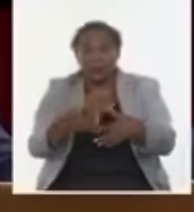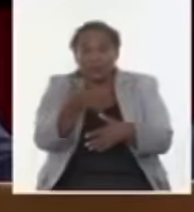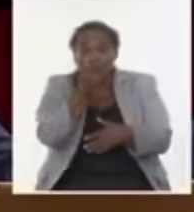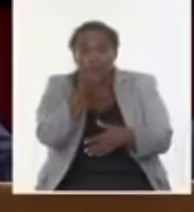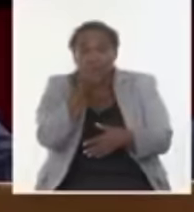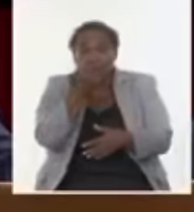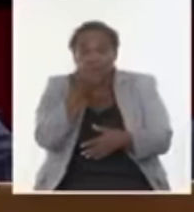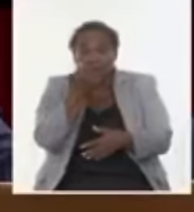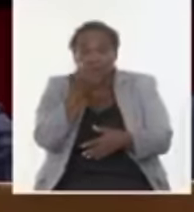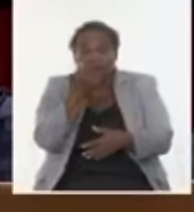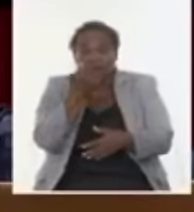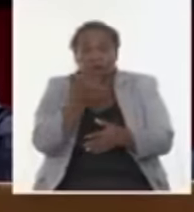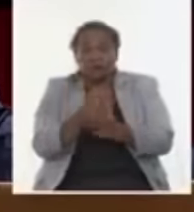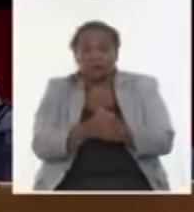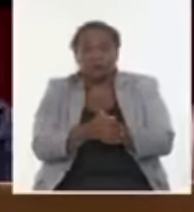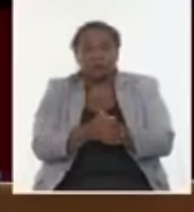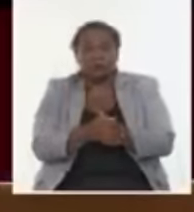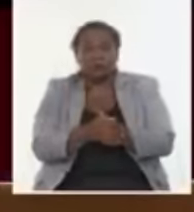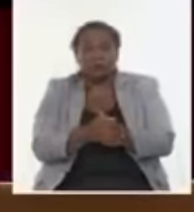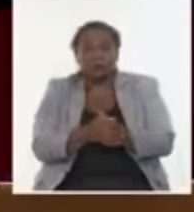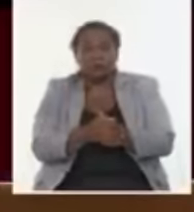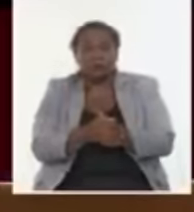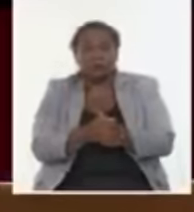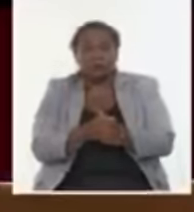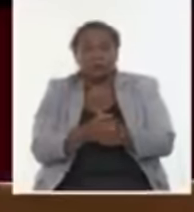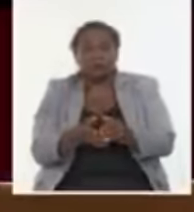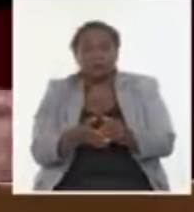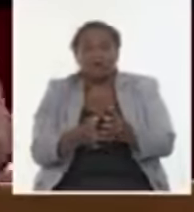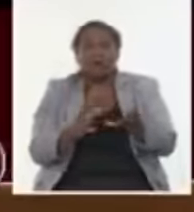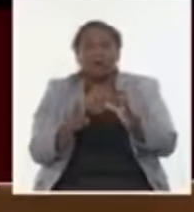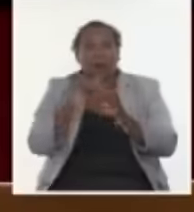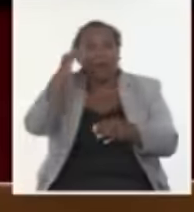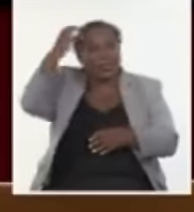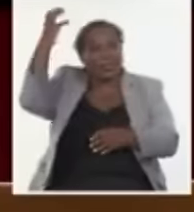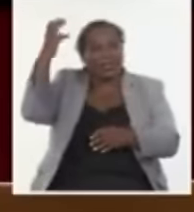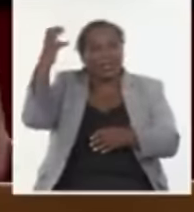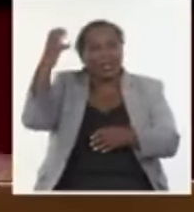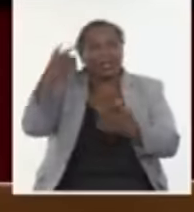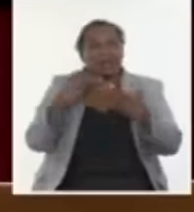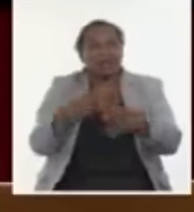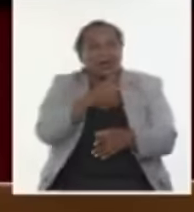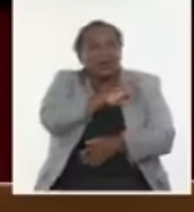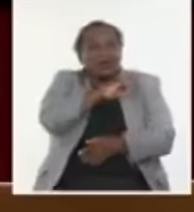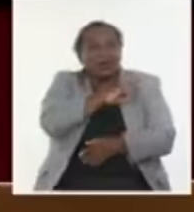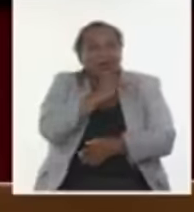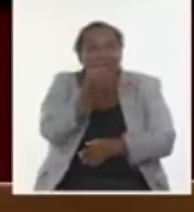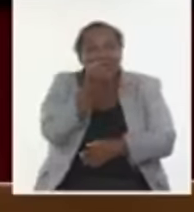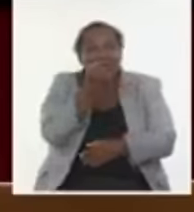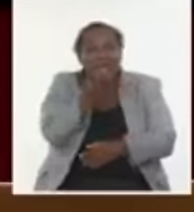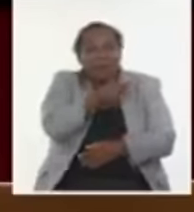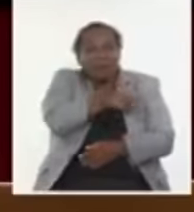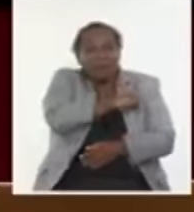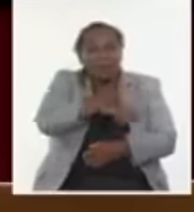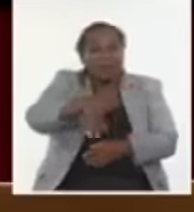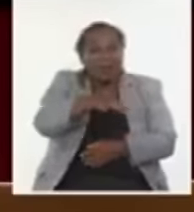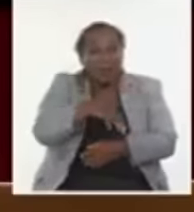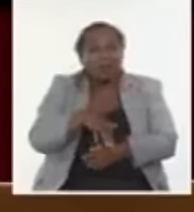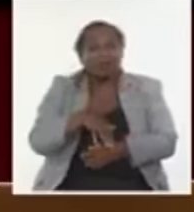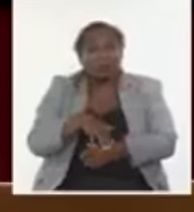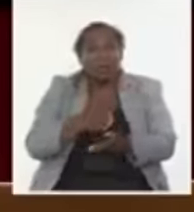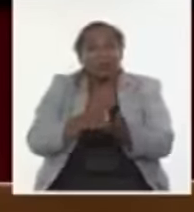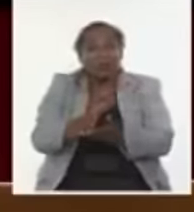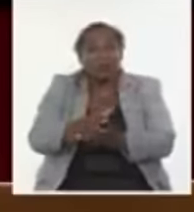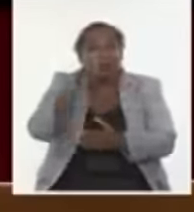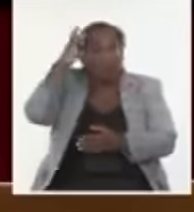está en formas que no son estatales, pero la responsabilidad de alimentar a la población sí sigue siendo del